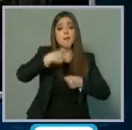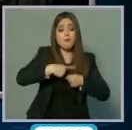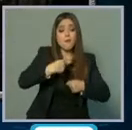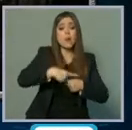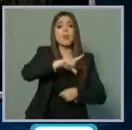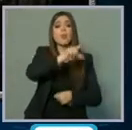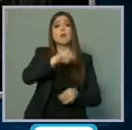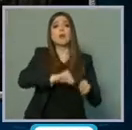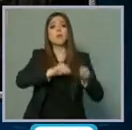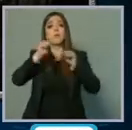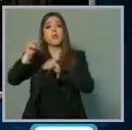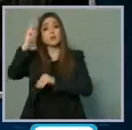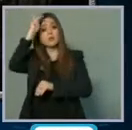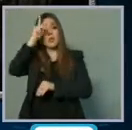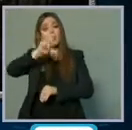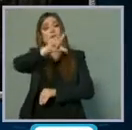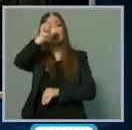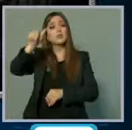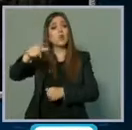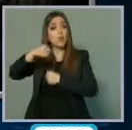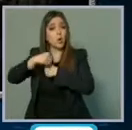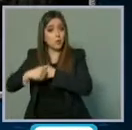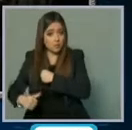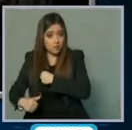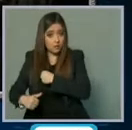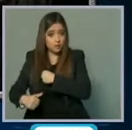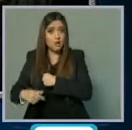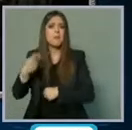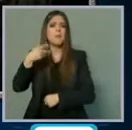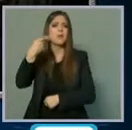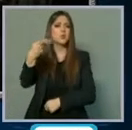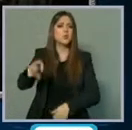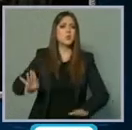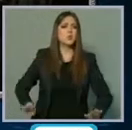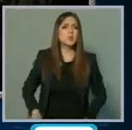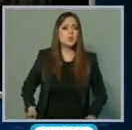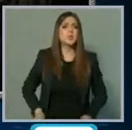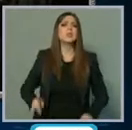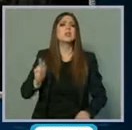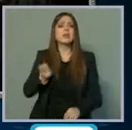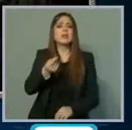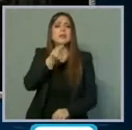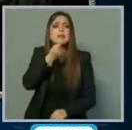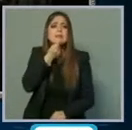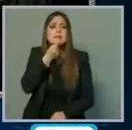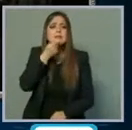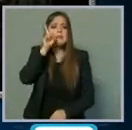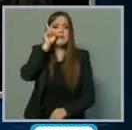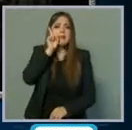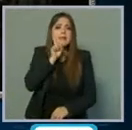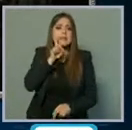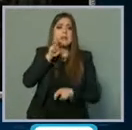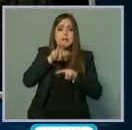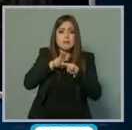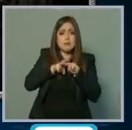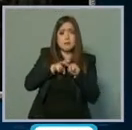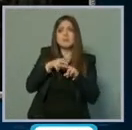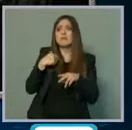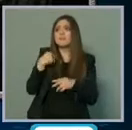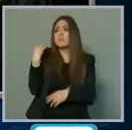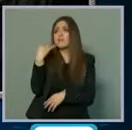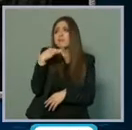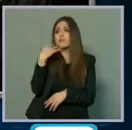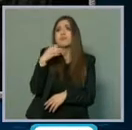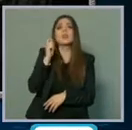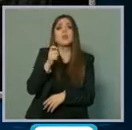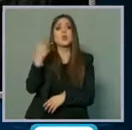la niña lo que ocurre es que es muy tímida por esa discapacidad y se la pasa cuidando su zoológico de cristal, que son sus animalitos de